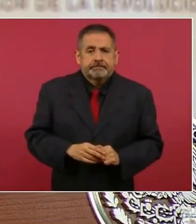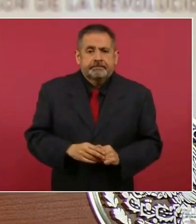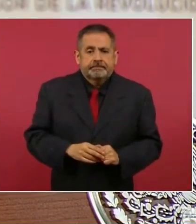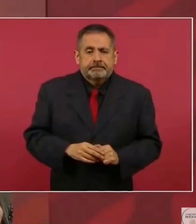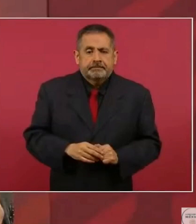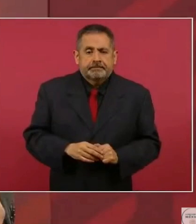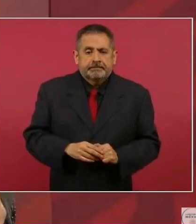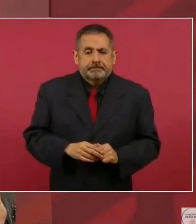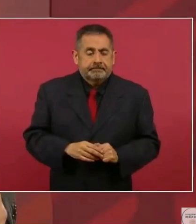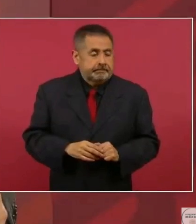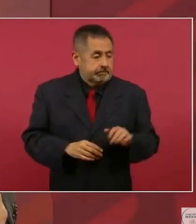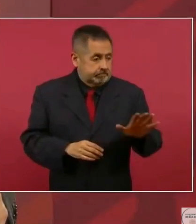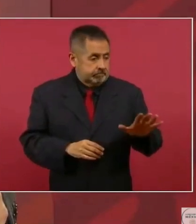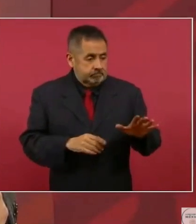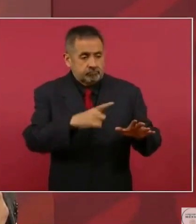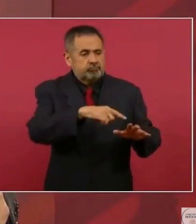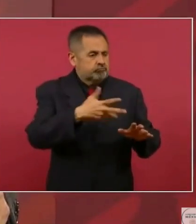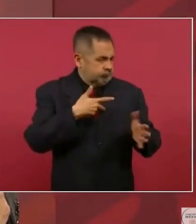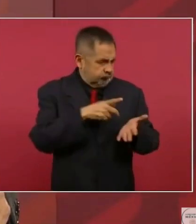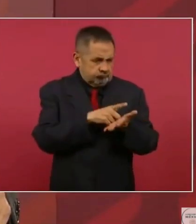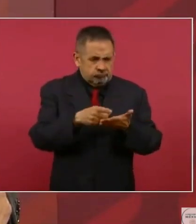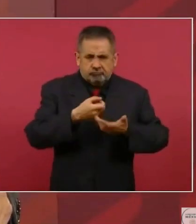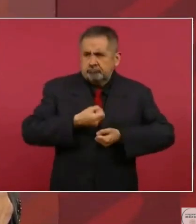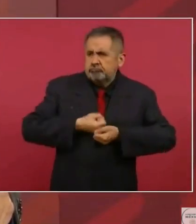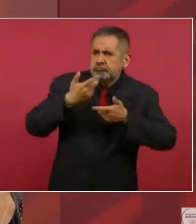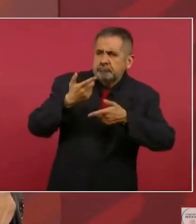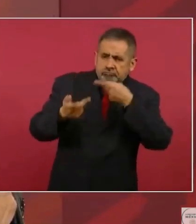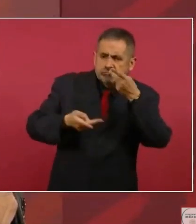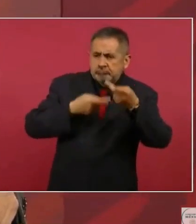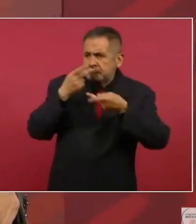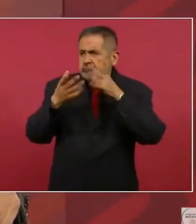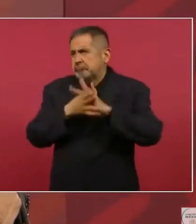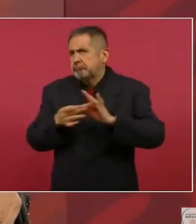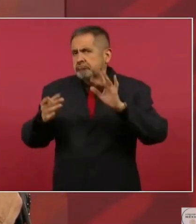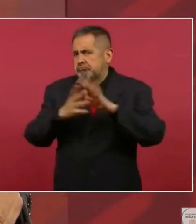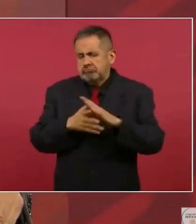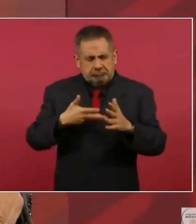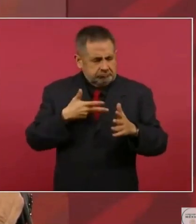y que se les garantice su derecho de manifestación, su derecho a disentir.